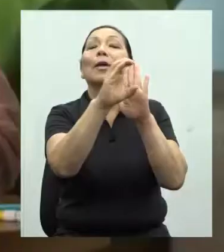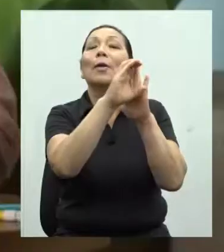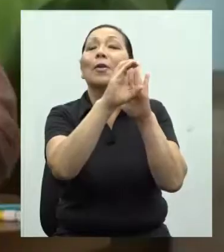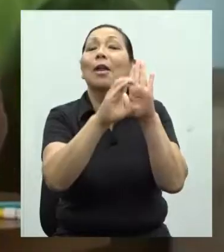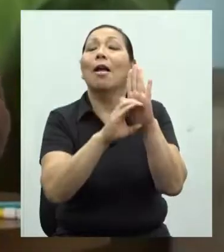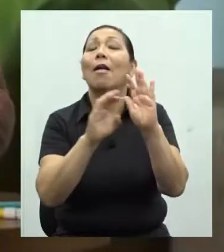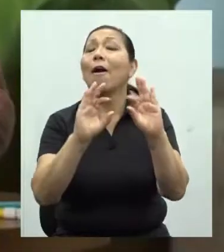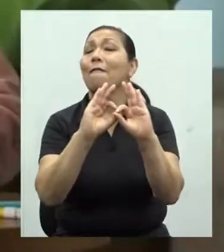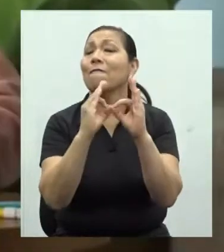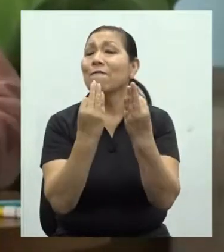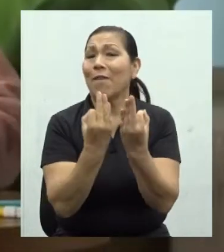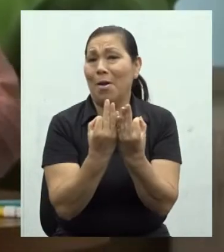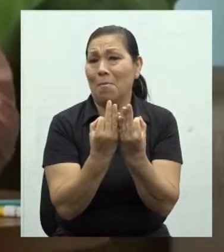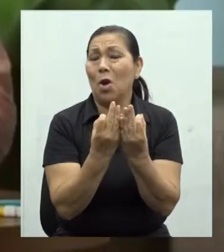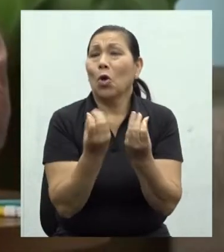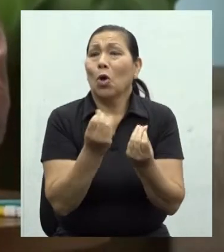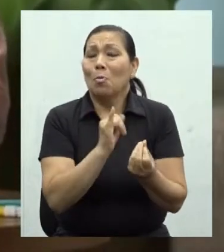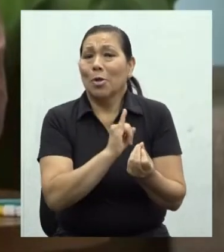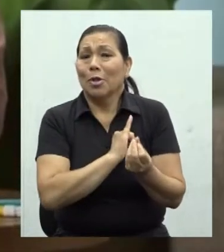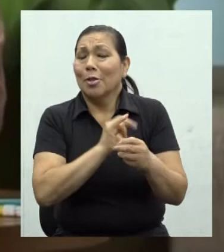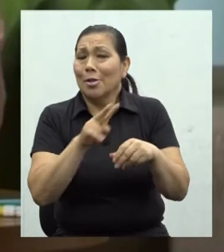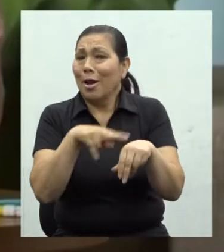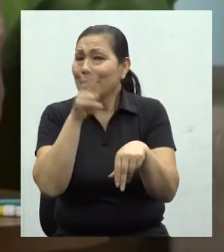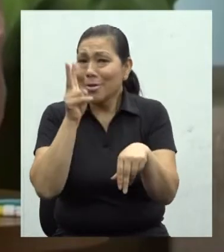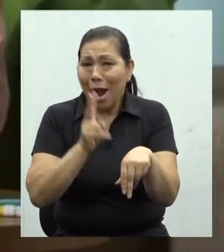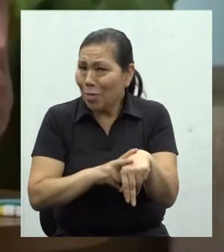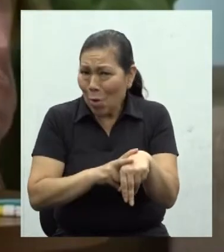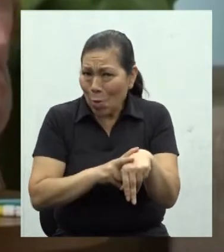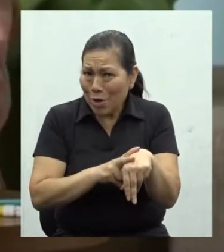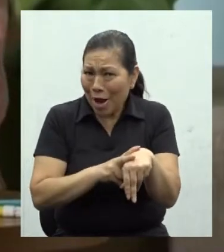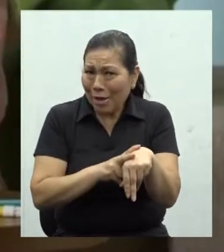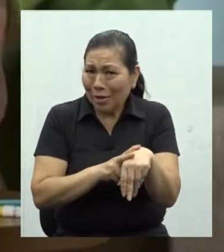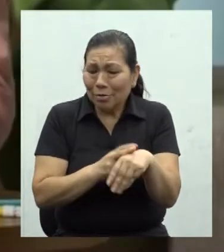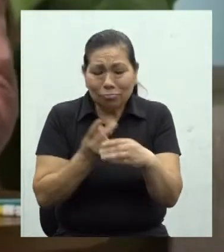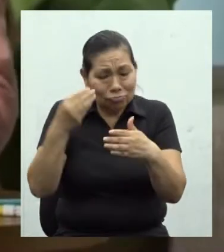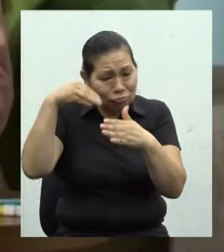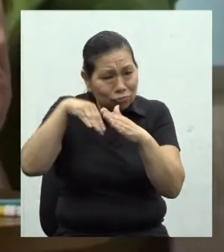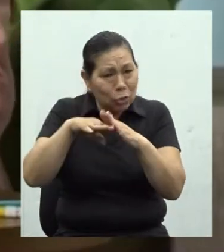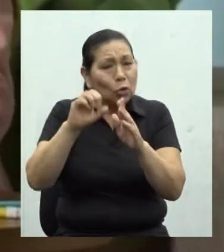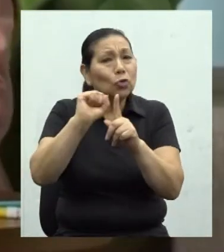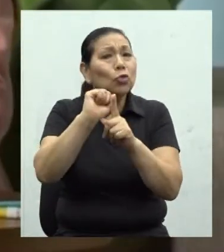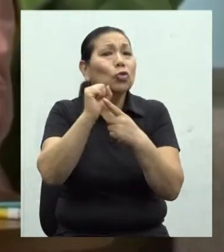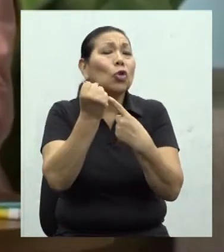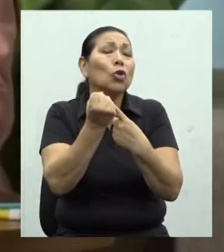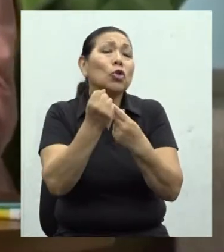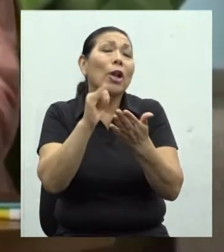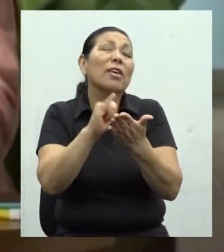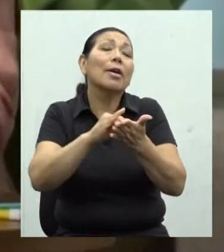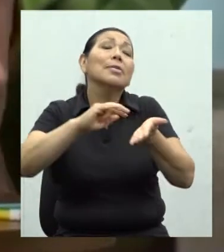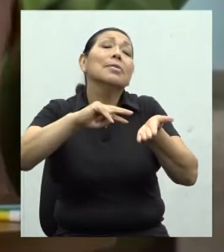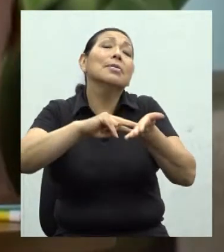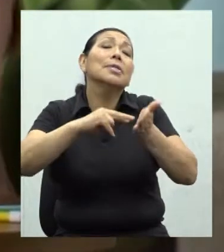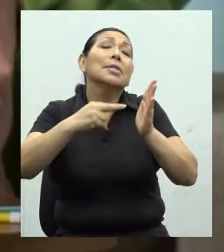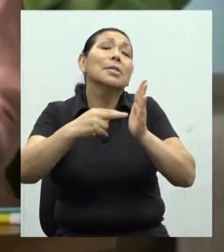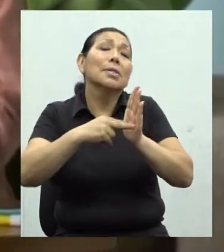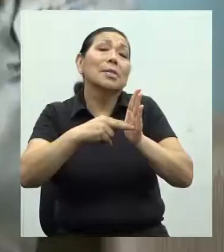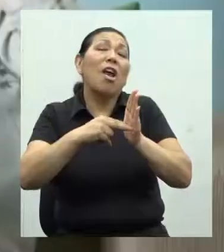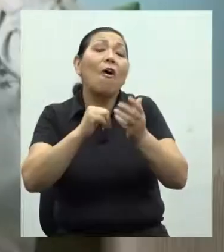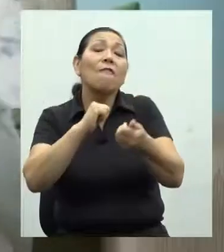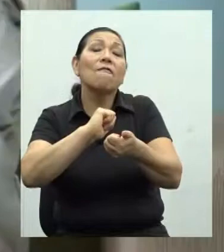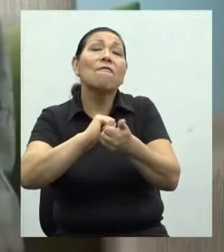la familia, al ser un instituto natural, ha ingresado a nuevos contextos sociales que han significado